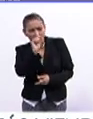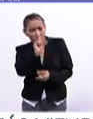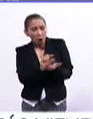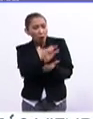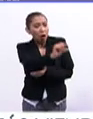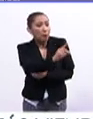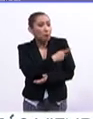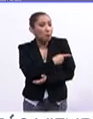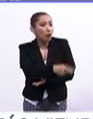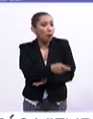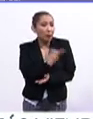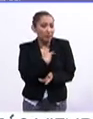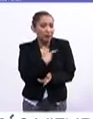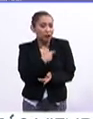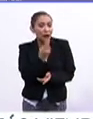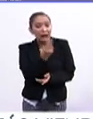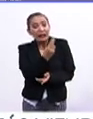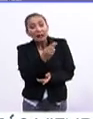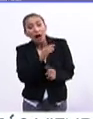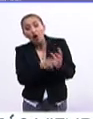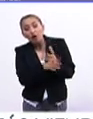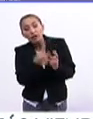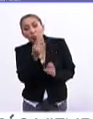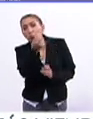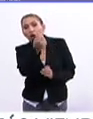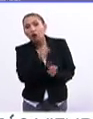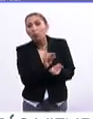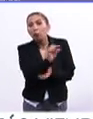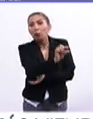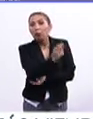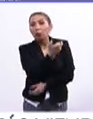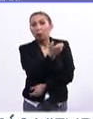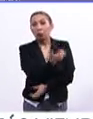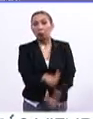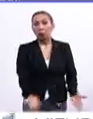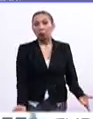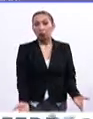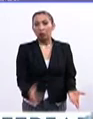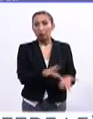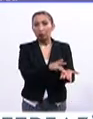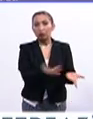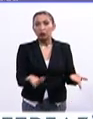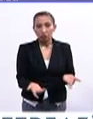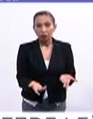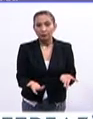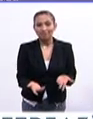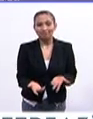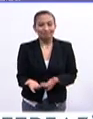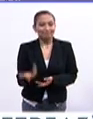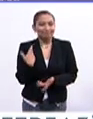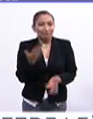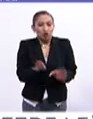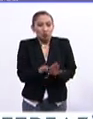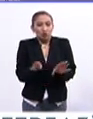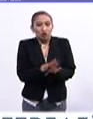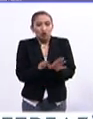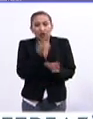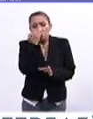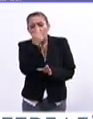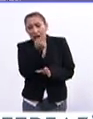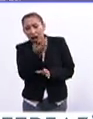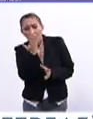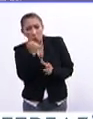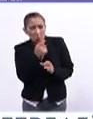es más pobre la demanda, la población, los niños, es también más pobre la infraestructura,